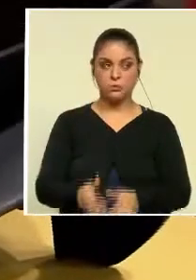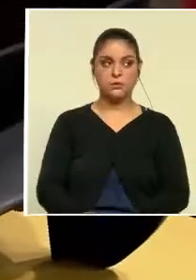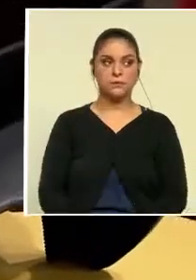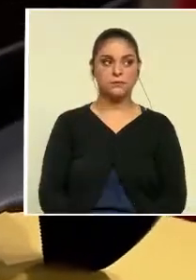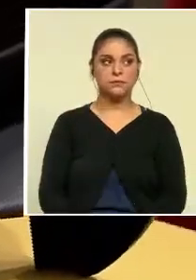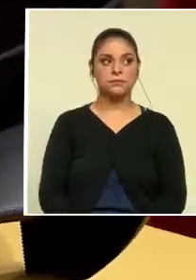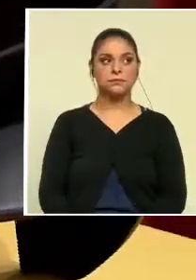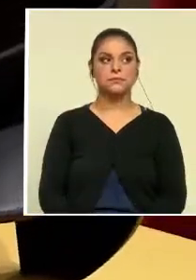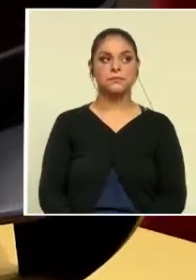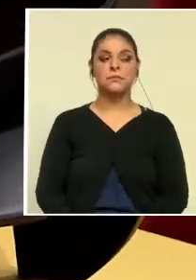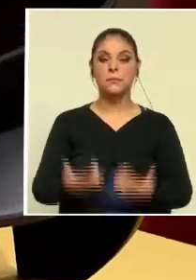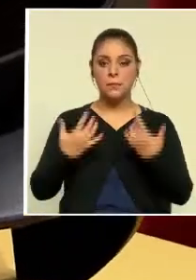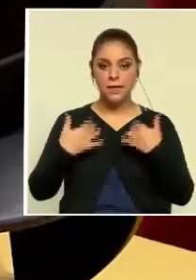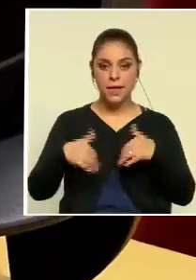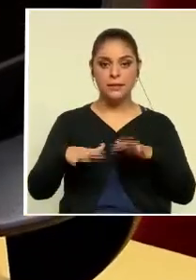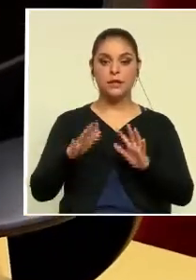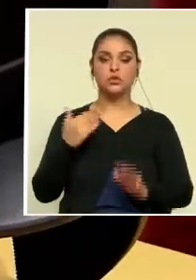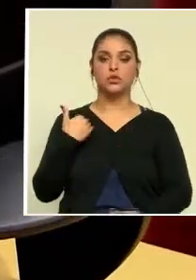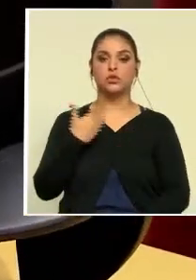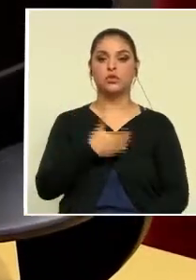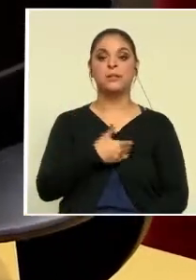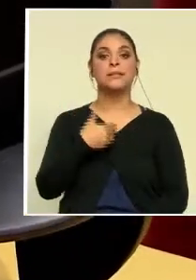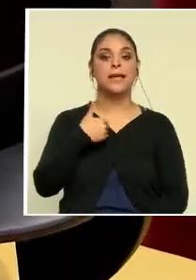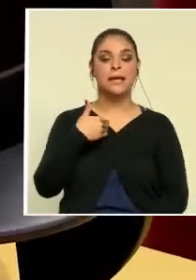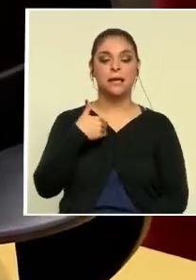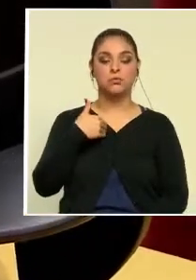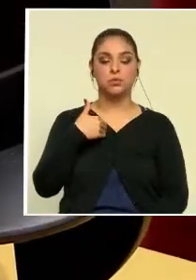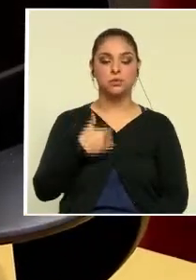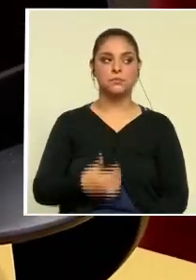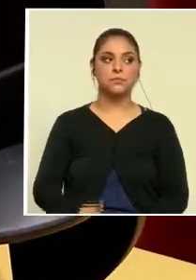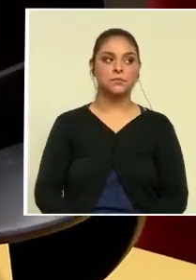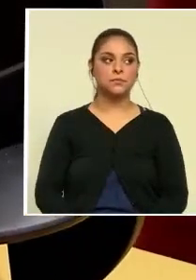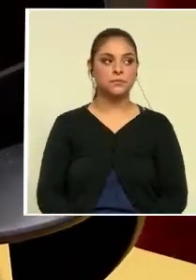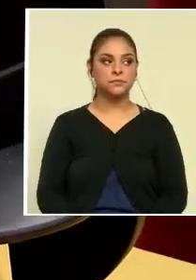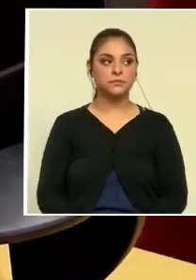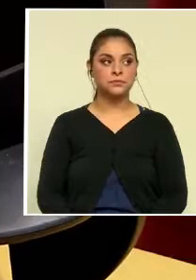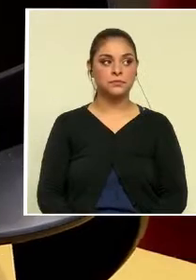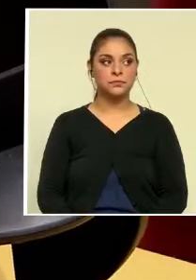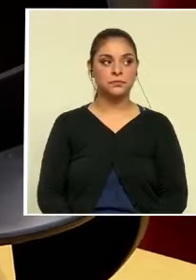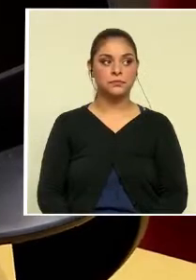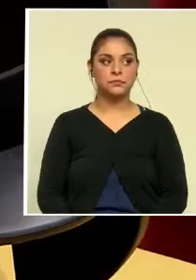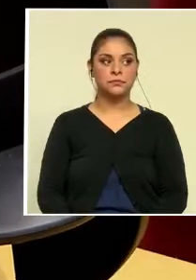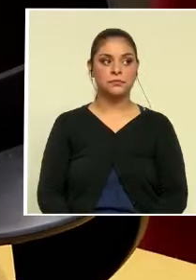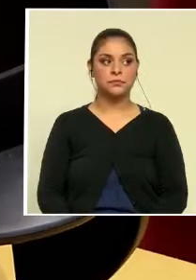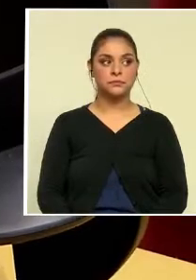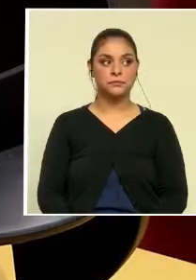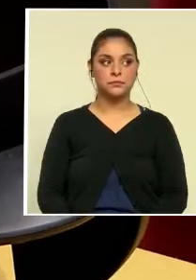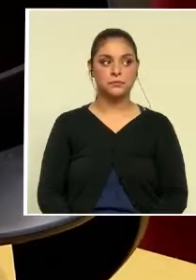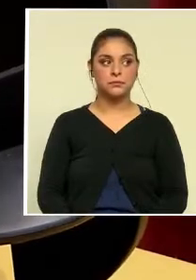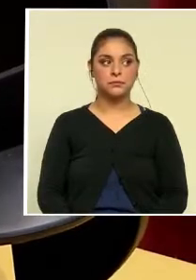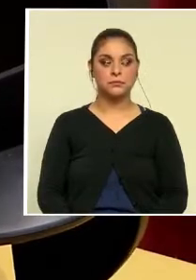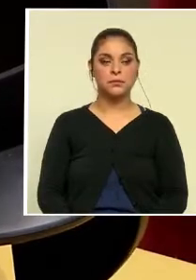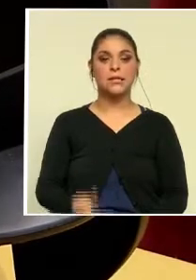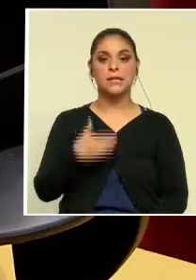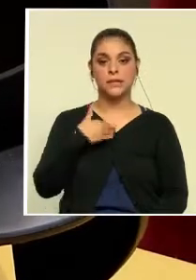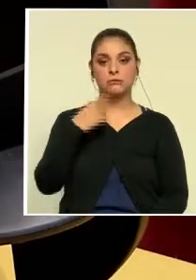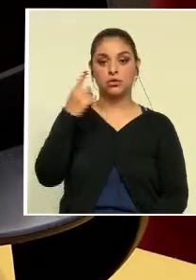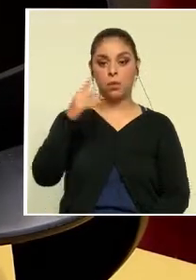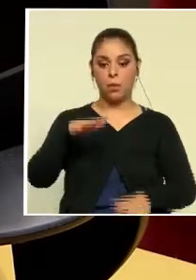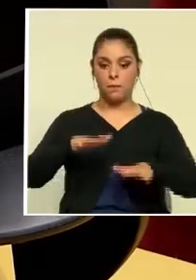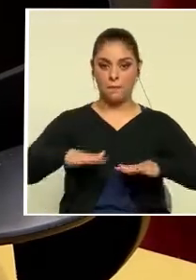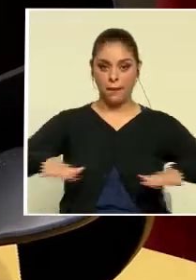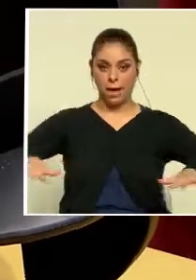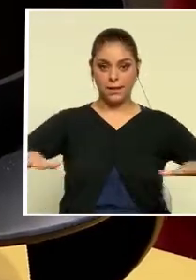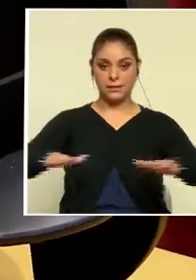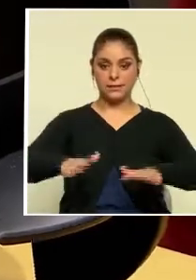nosotras tenemos aquí podemos abrir tener esto nosotros aquí tenemos un fire yo tengo un